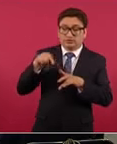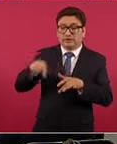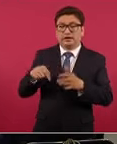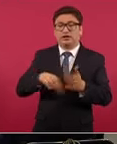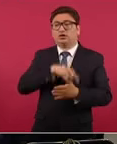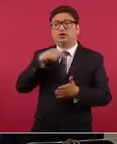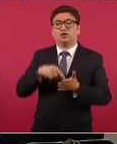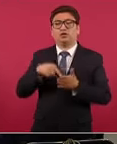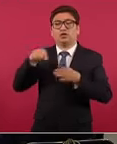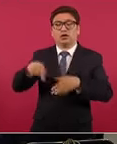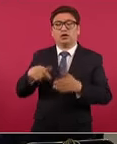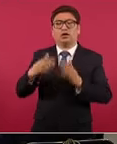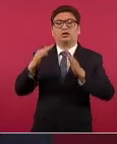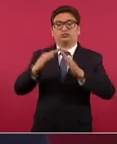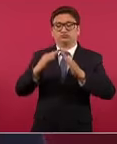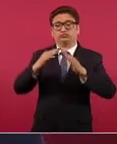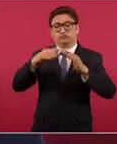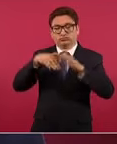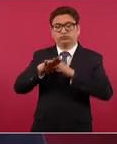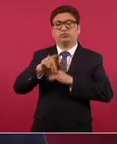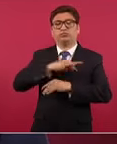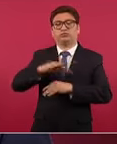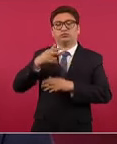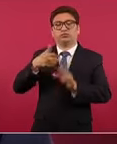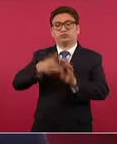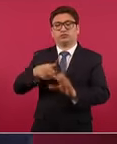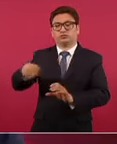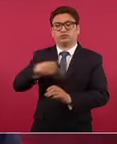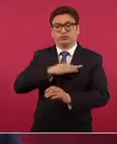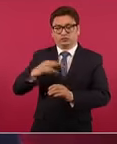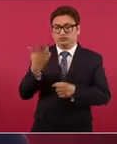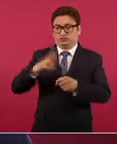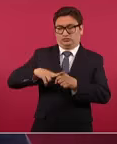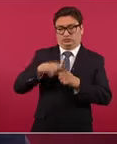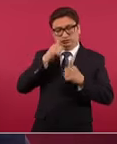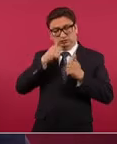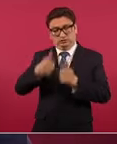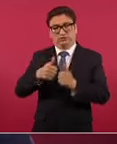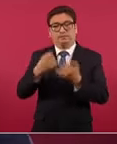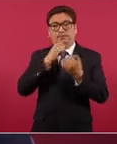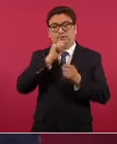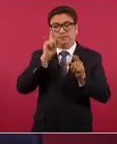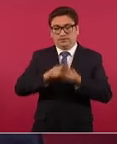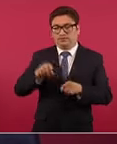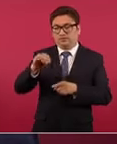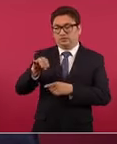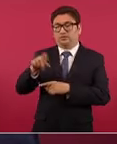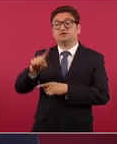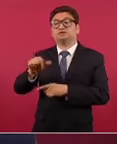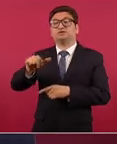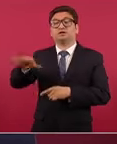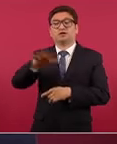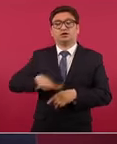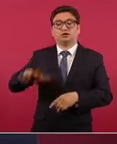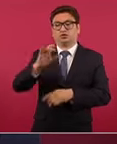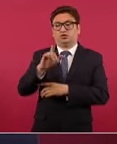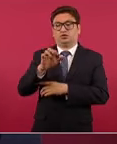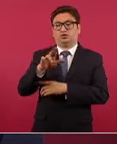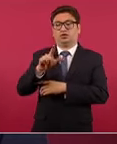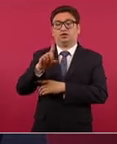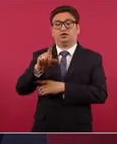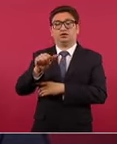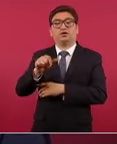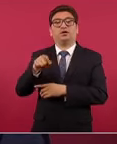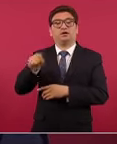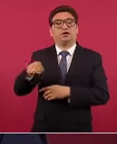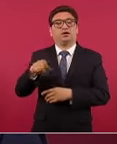llegar a este albergue y atenderse en el hospital y además de eso ahí mismo en mesa colorada vamos a tomar